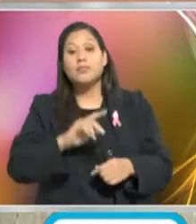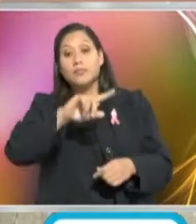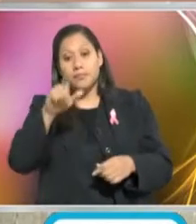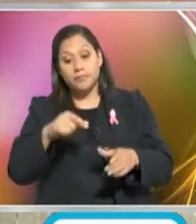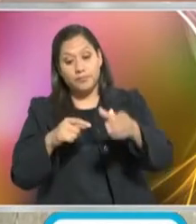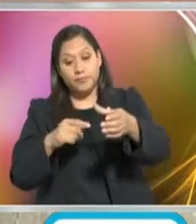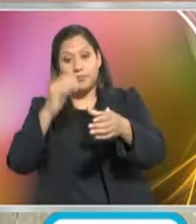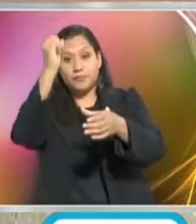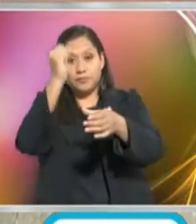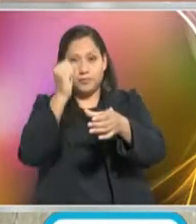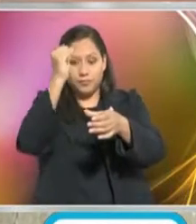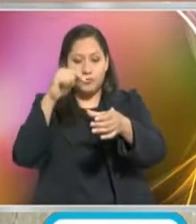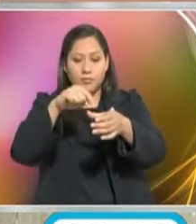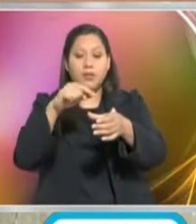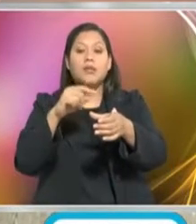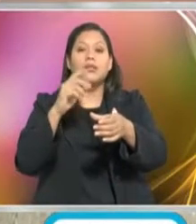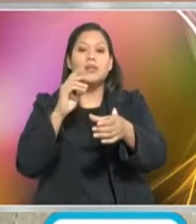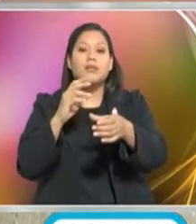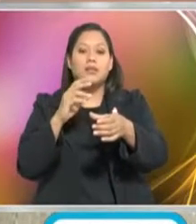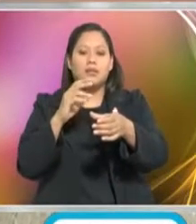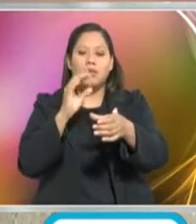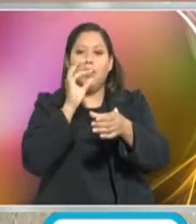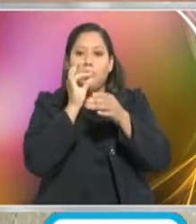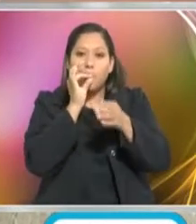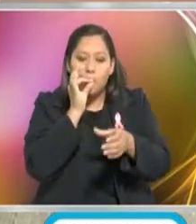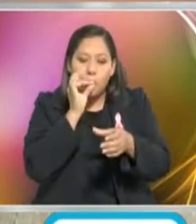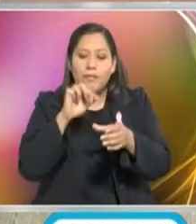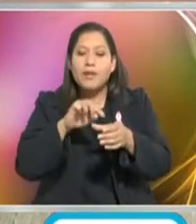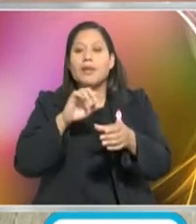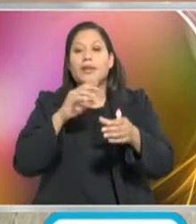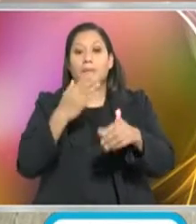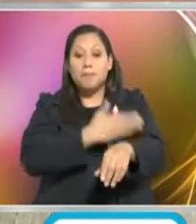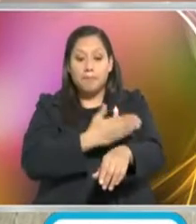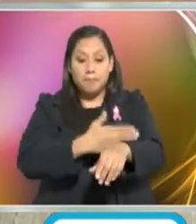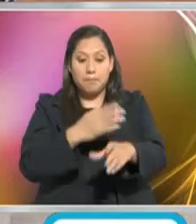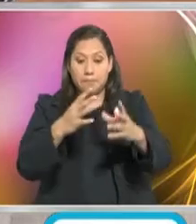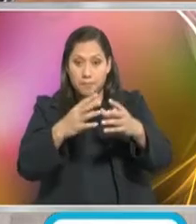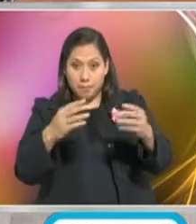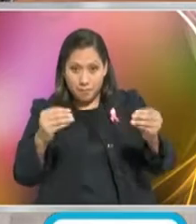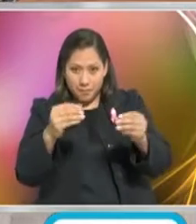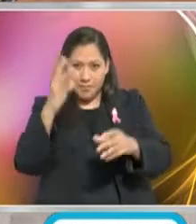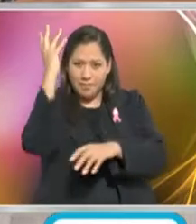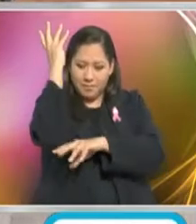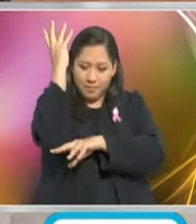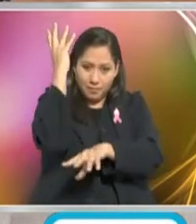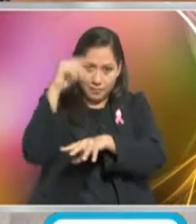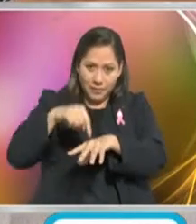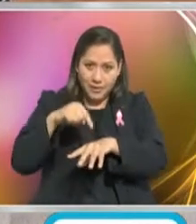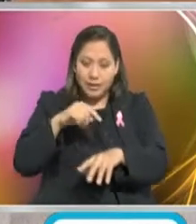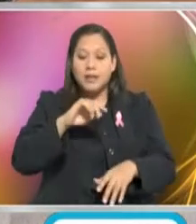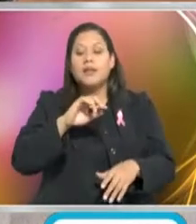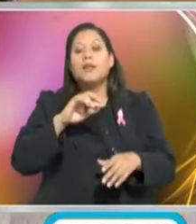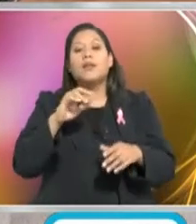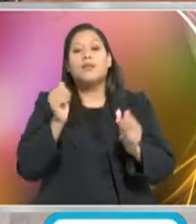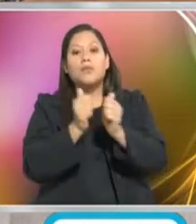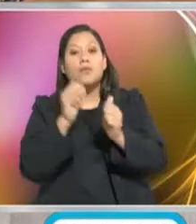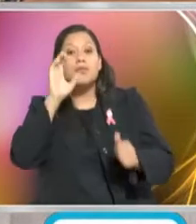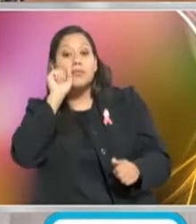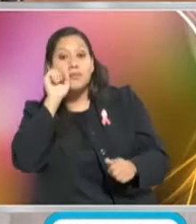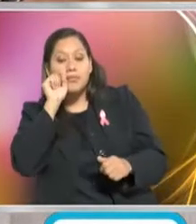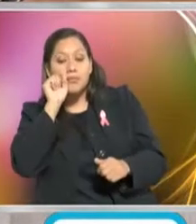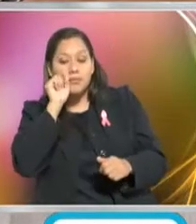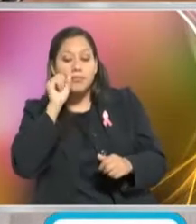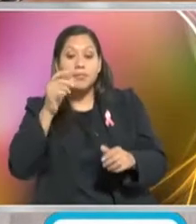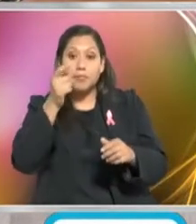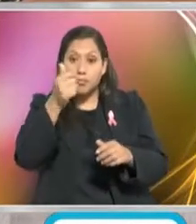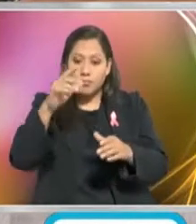jugo de jengibre, aunque no parezca, pero es un jugo de jengibre con naranja. Es una mezcla deliciosa. Una pizca de